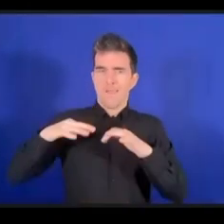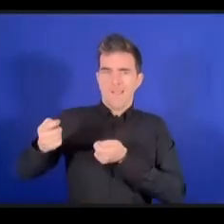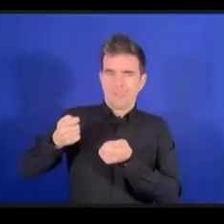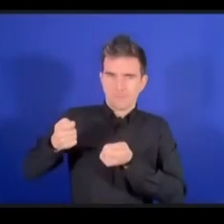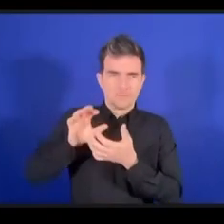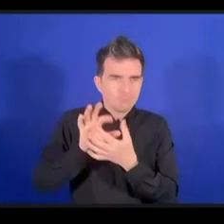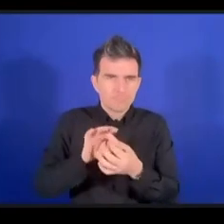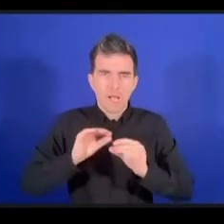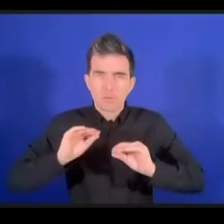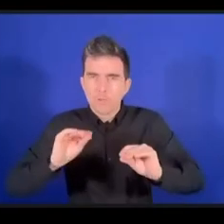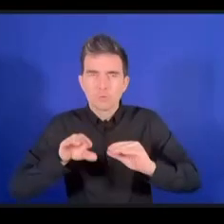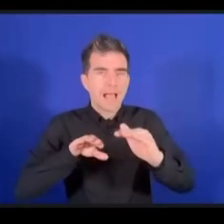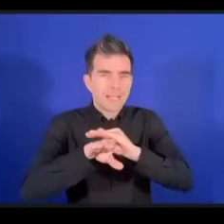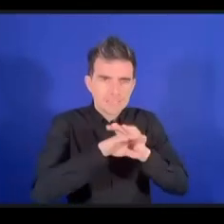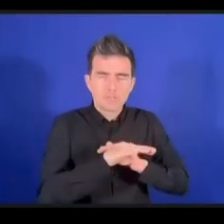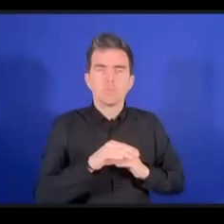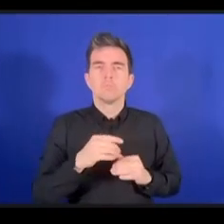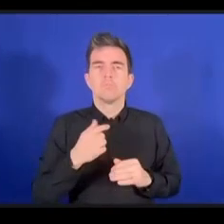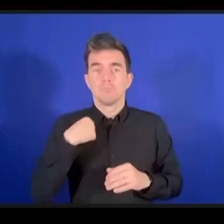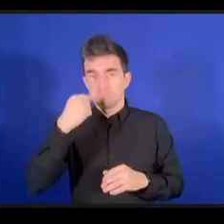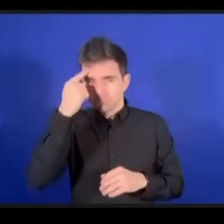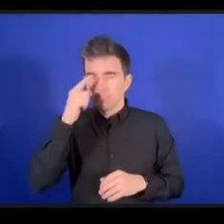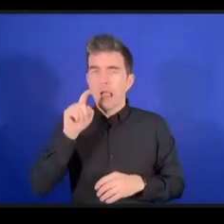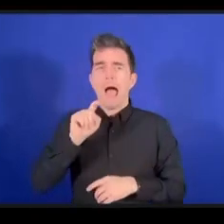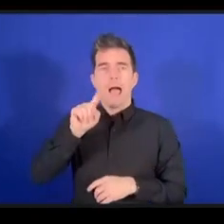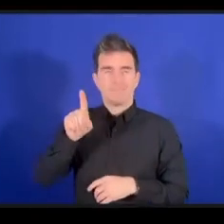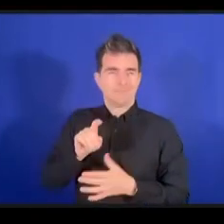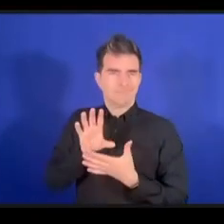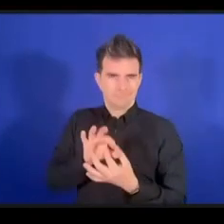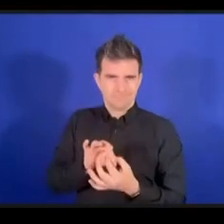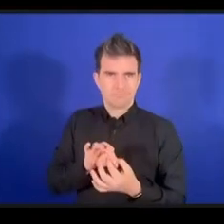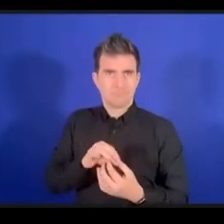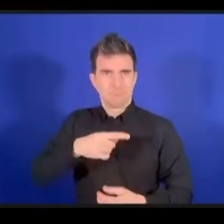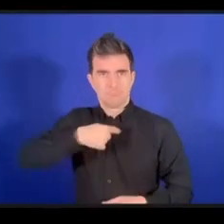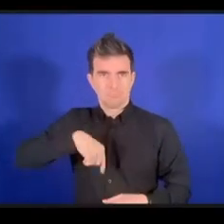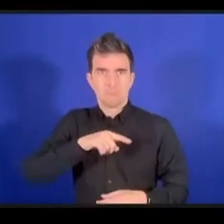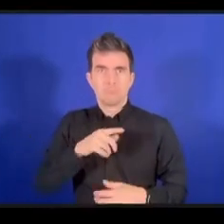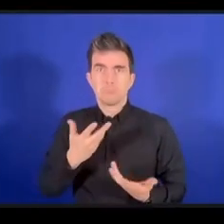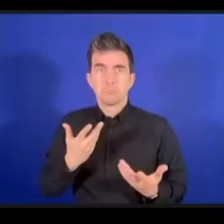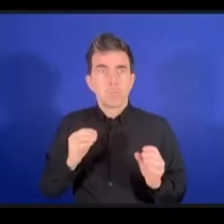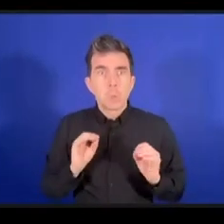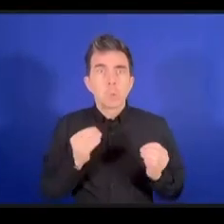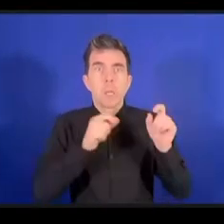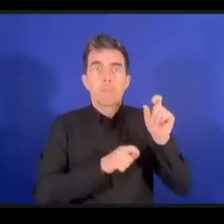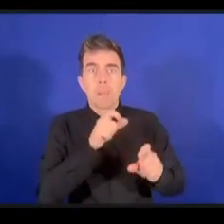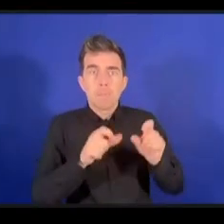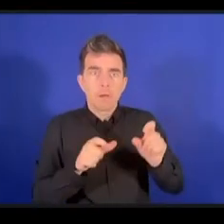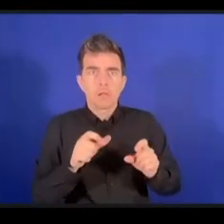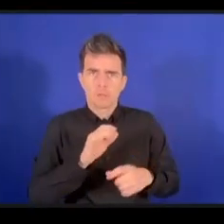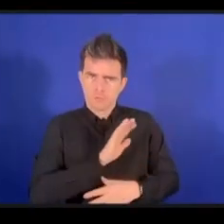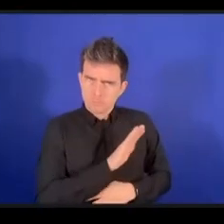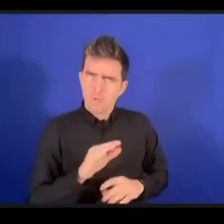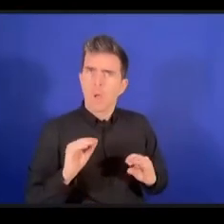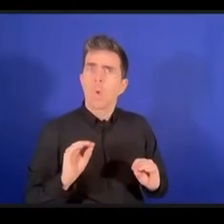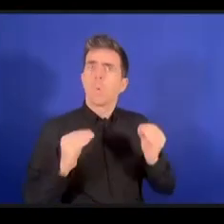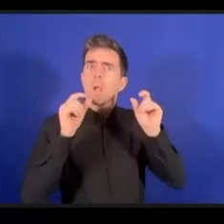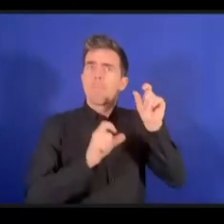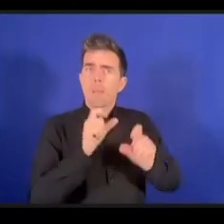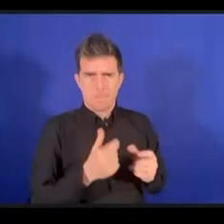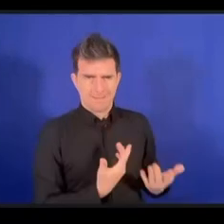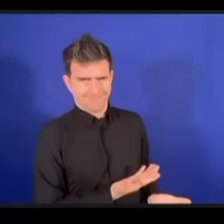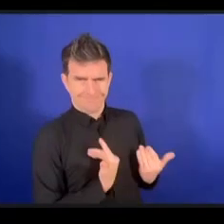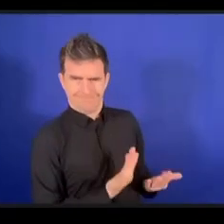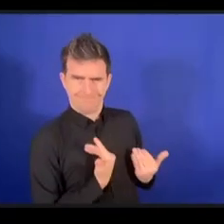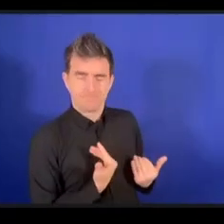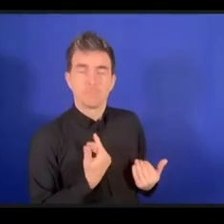YouTube una cuestión relativa a la voz de los jóvenes y se preguntó Cómo acelerar el logro de